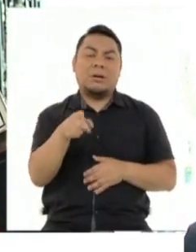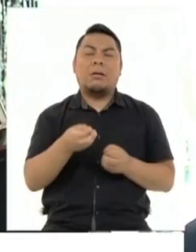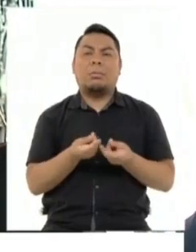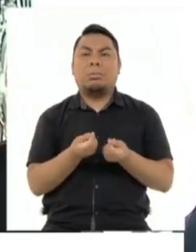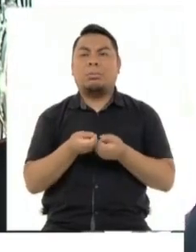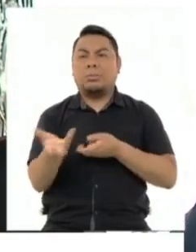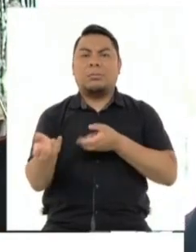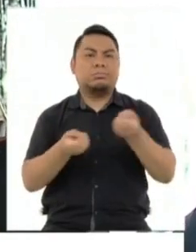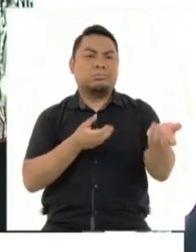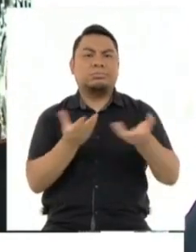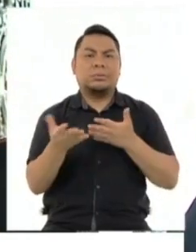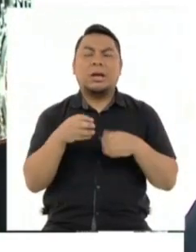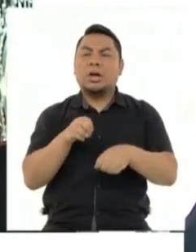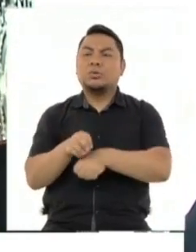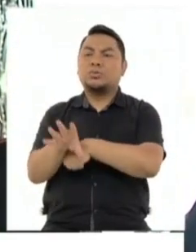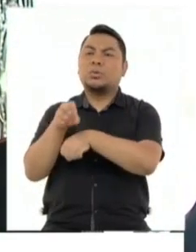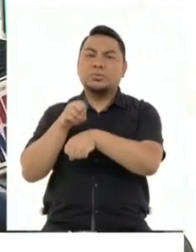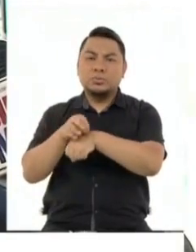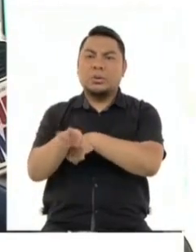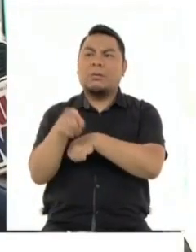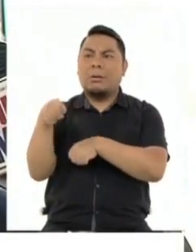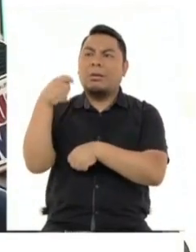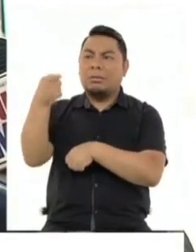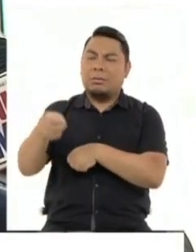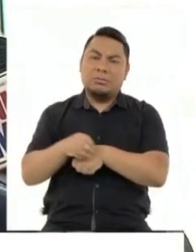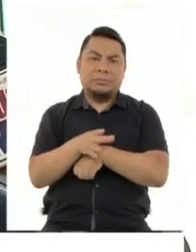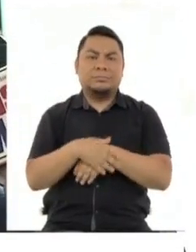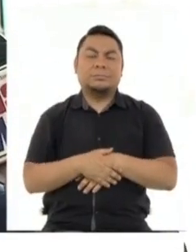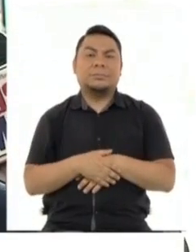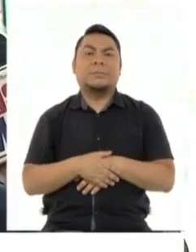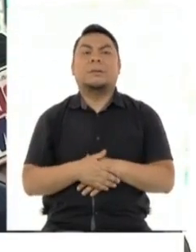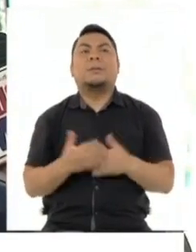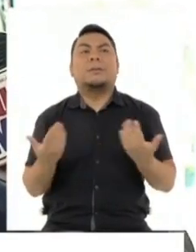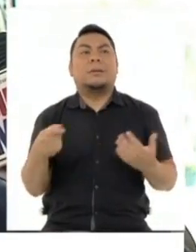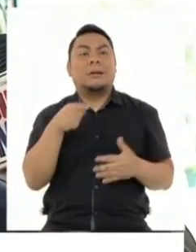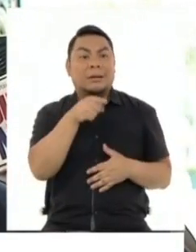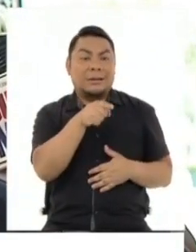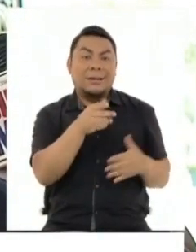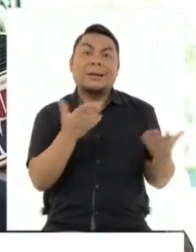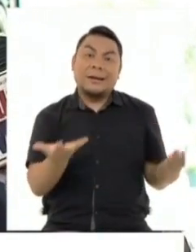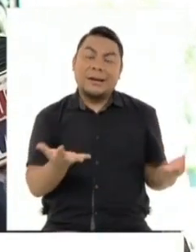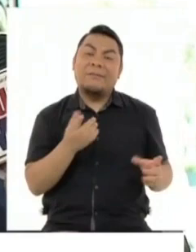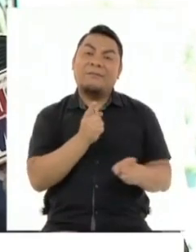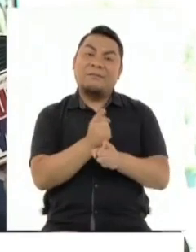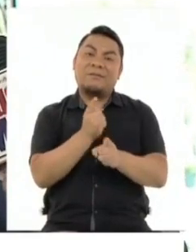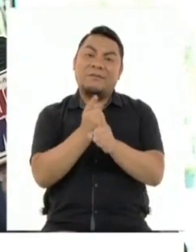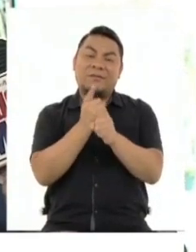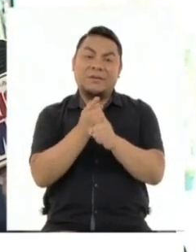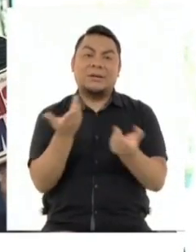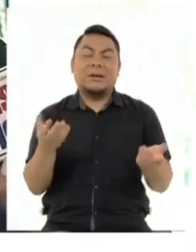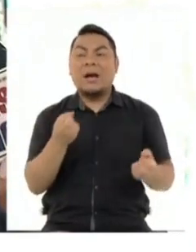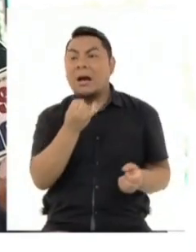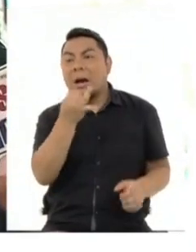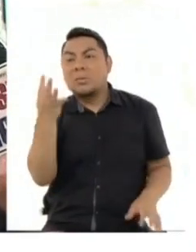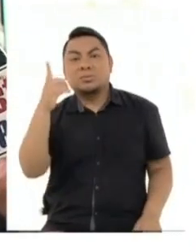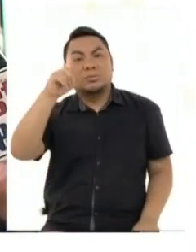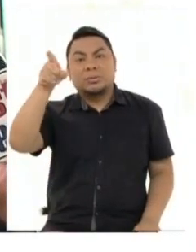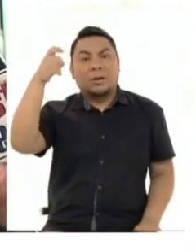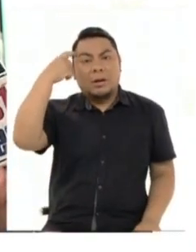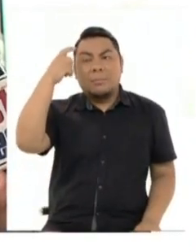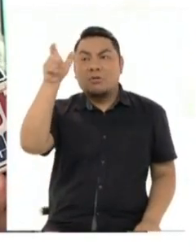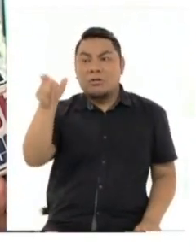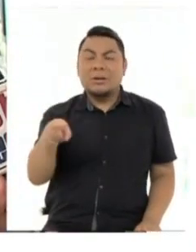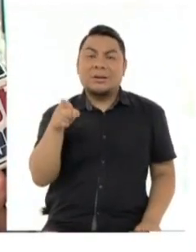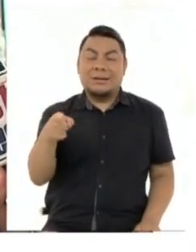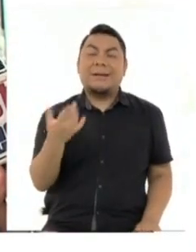gastando en este gobierno en asesorías y consultorías. Y ahí está pues la fidelidad, la lealtad de ciertos políticos que en realidad